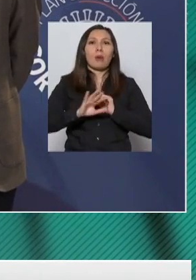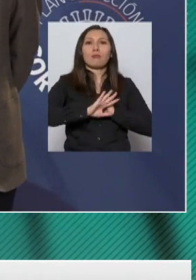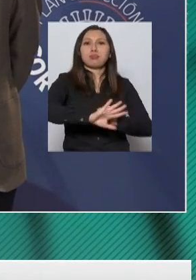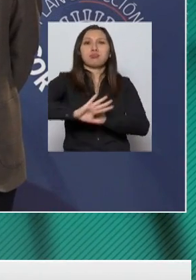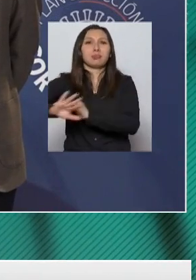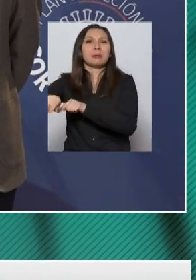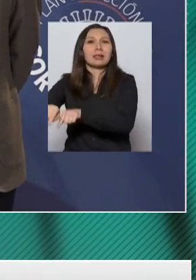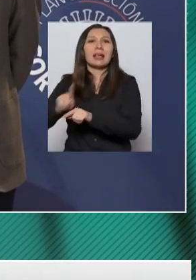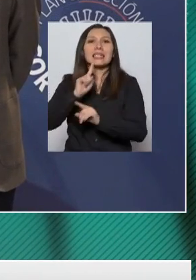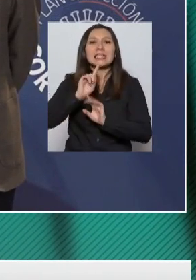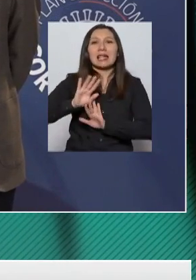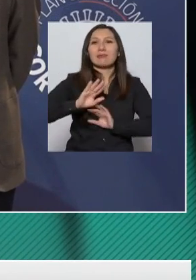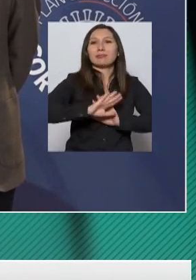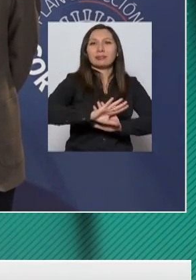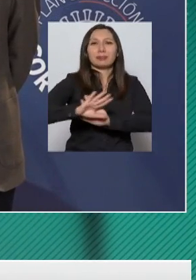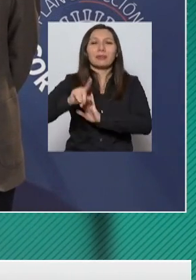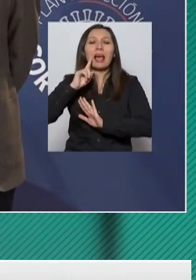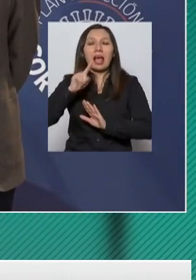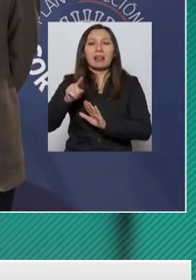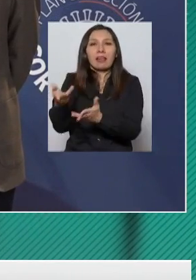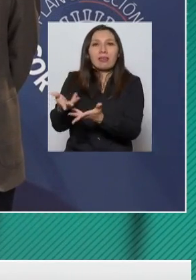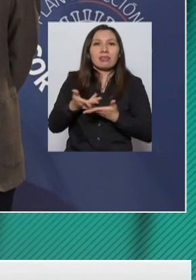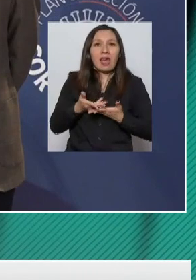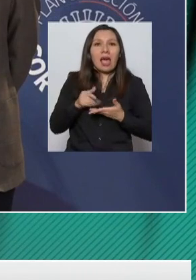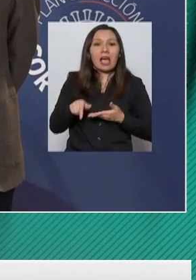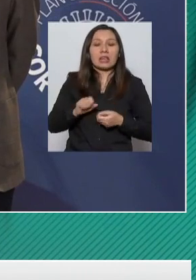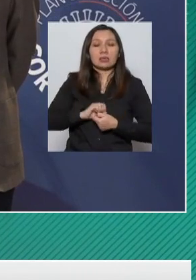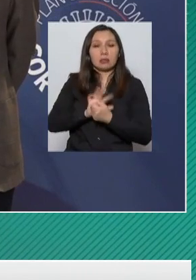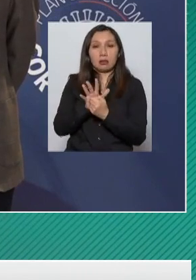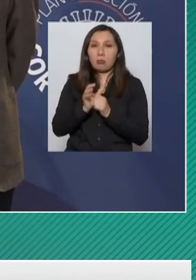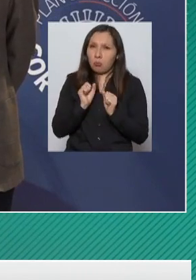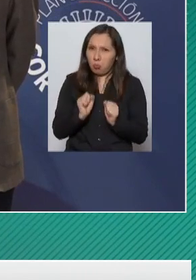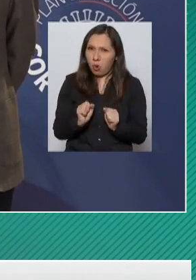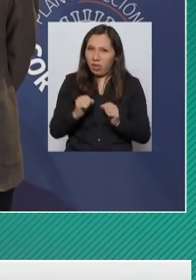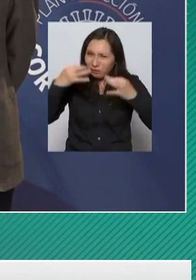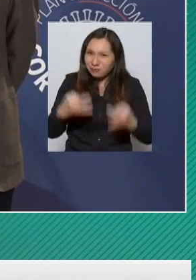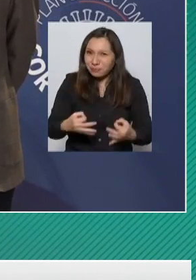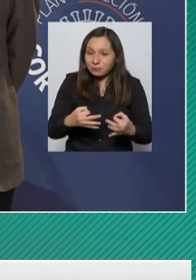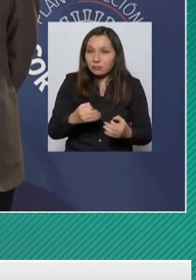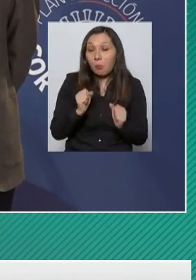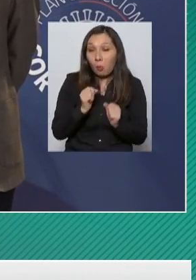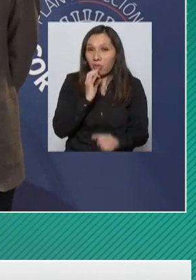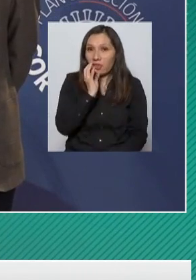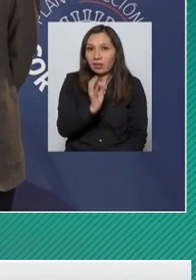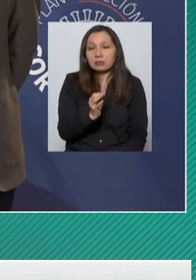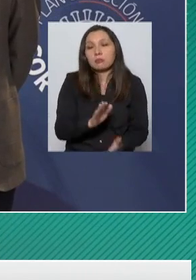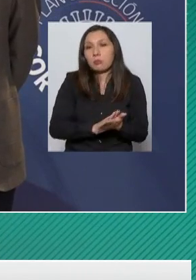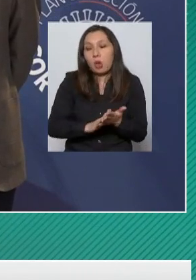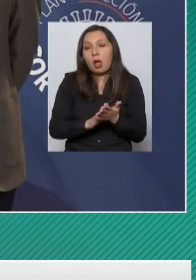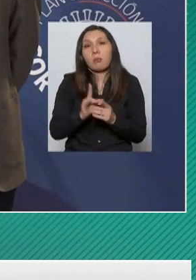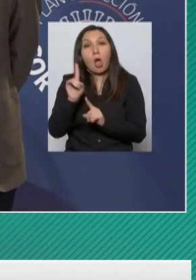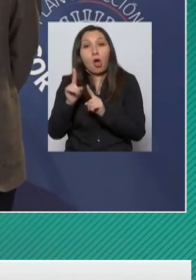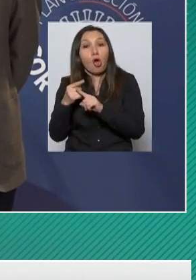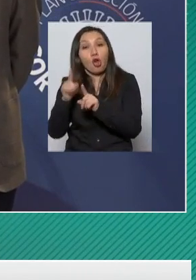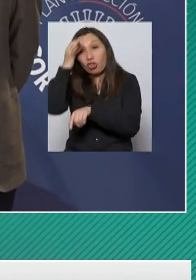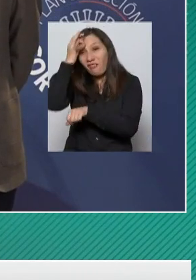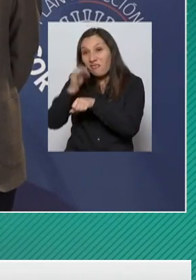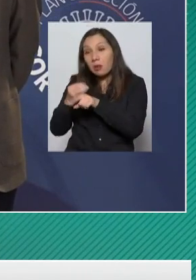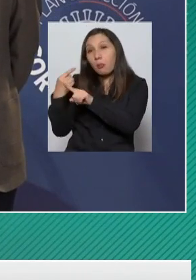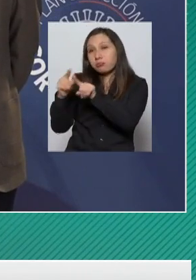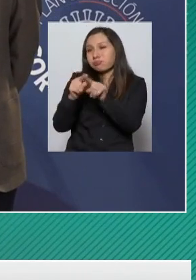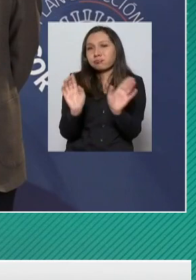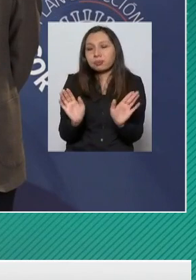que produce esta se puede afirmar así como se puede afirmar para algunas otras enfermedades